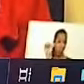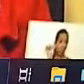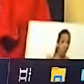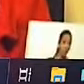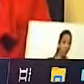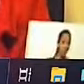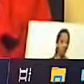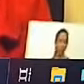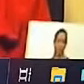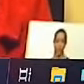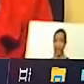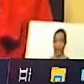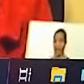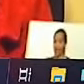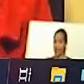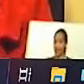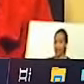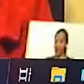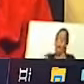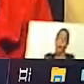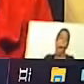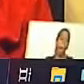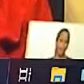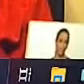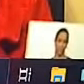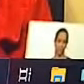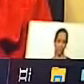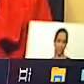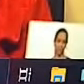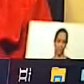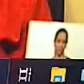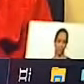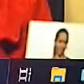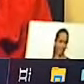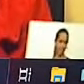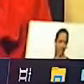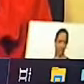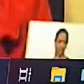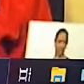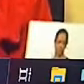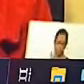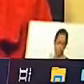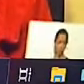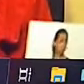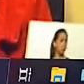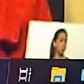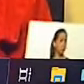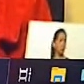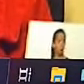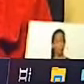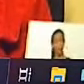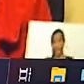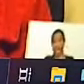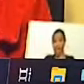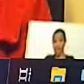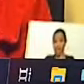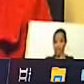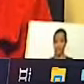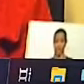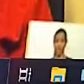ustedes hagan algo, a menos de que ya reciban un guayabo o estén enguayabados ya antes de su